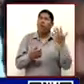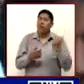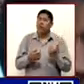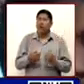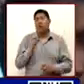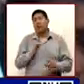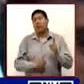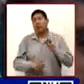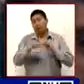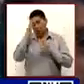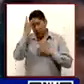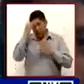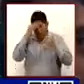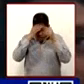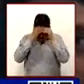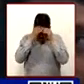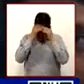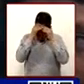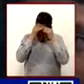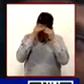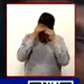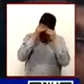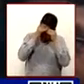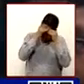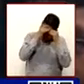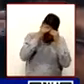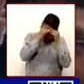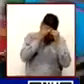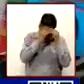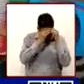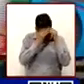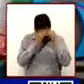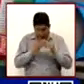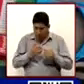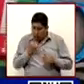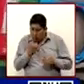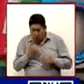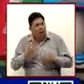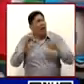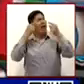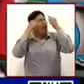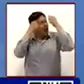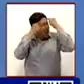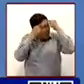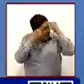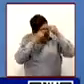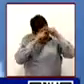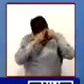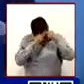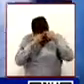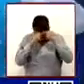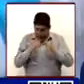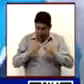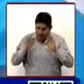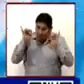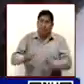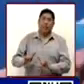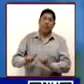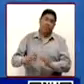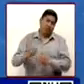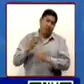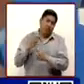unos síntomas de resfrío, dolor de cabeza, pues no envían a la unidad educativa porque a través de los niños se puede contagiar a todos los